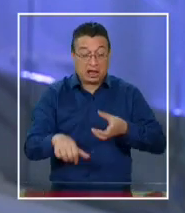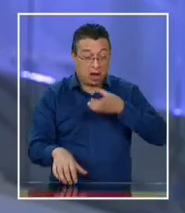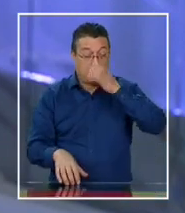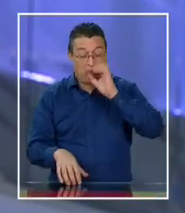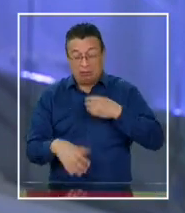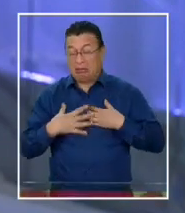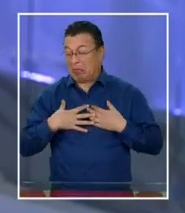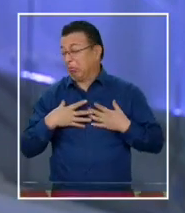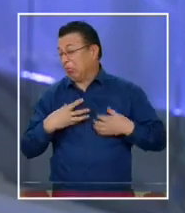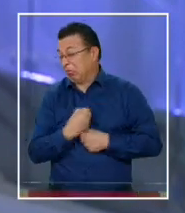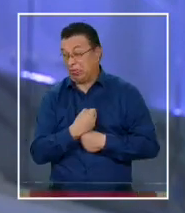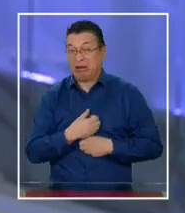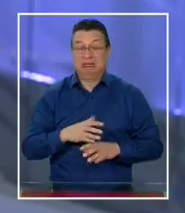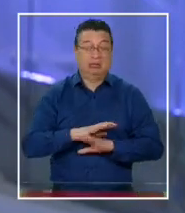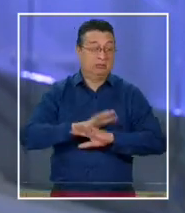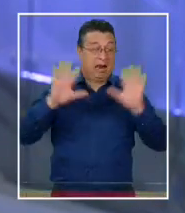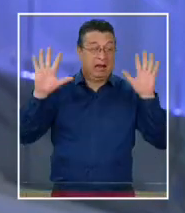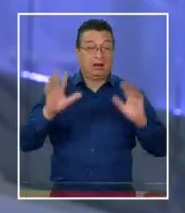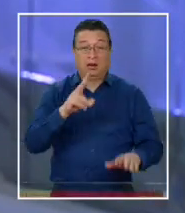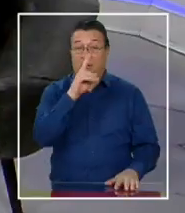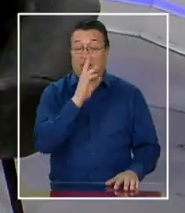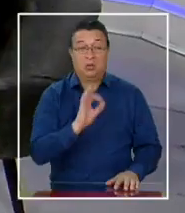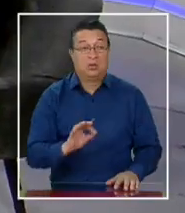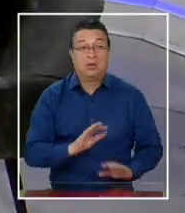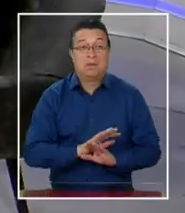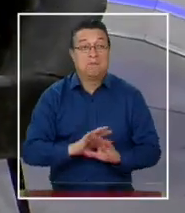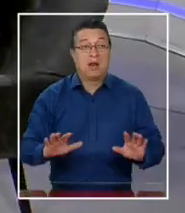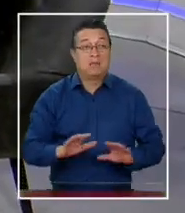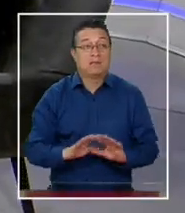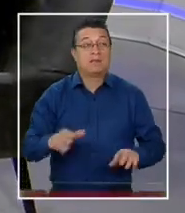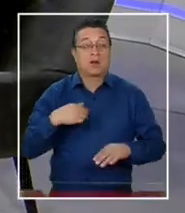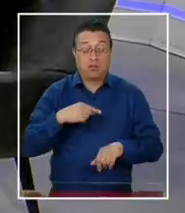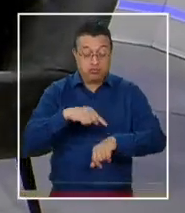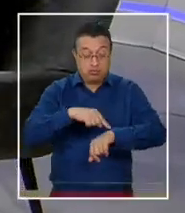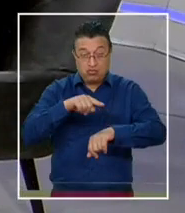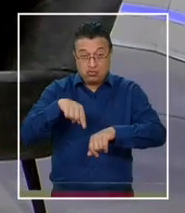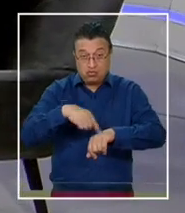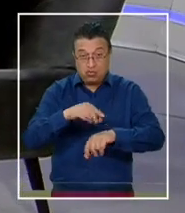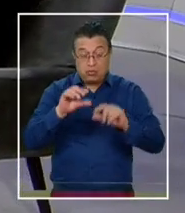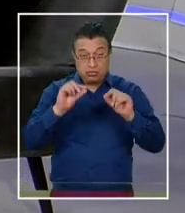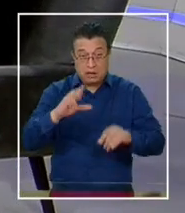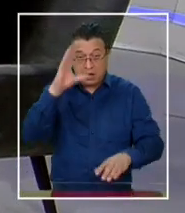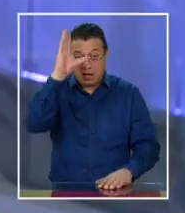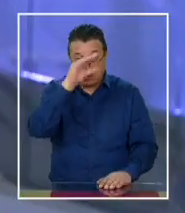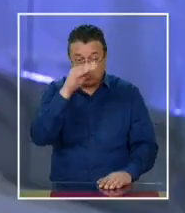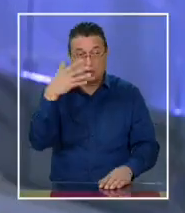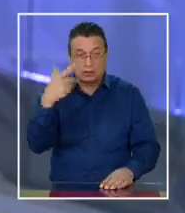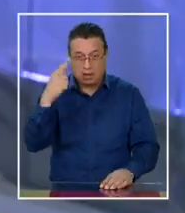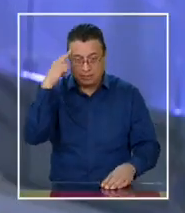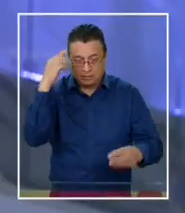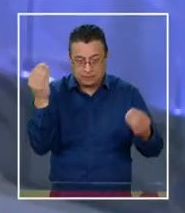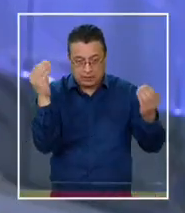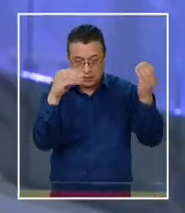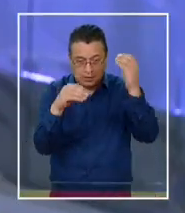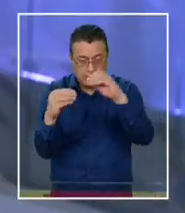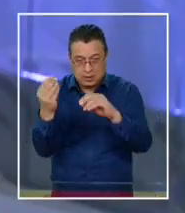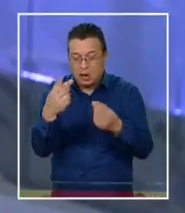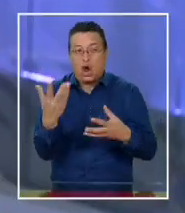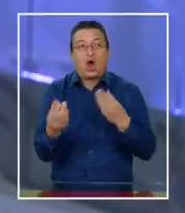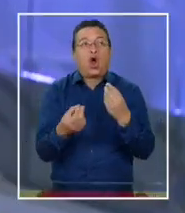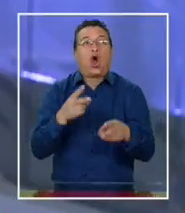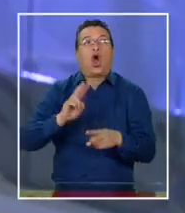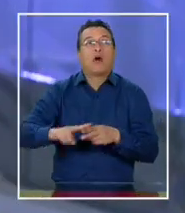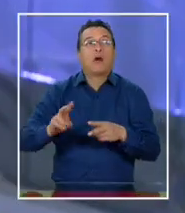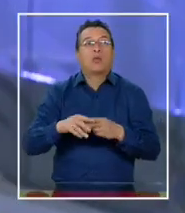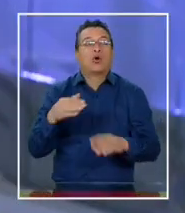malo del verbo malo el peor Pero pasaron primero horas y esa misma noche estábamos pensando cómo se sale de esto y